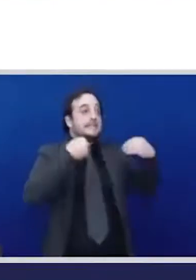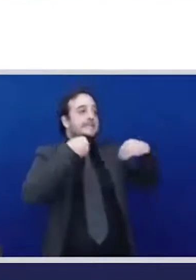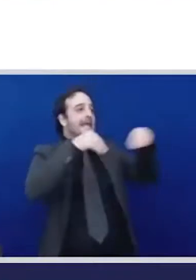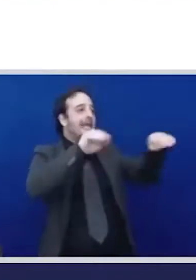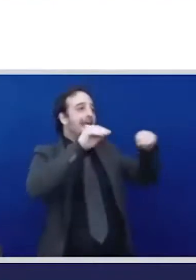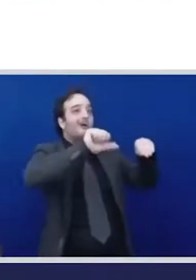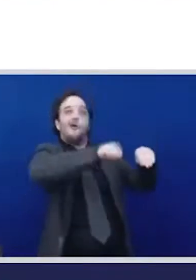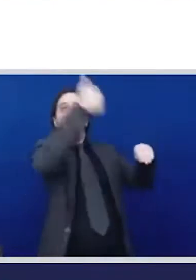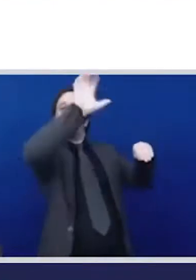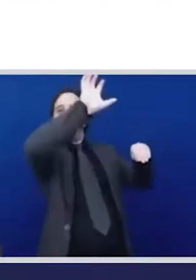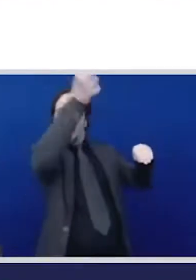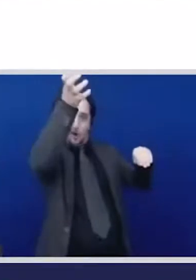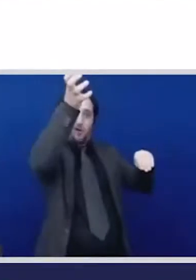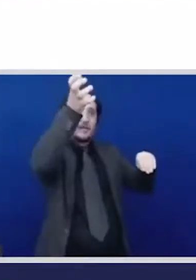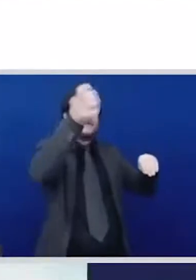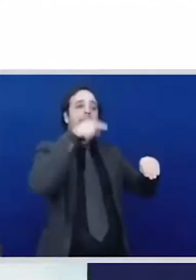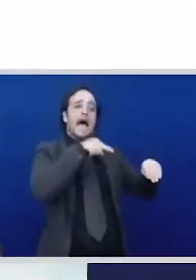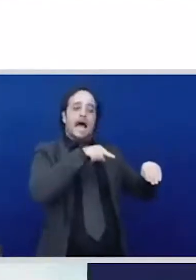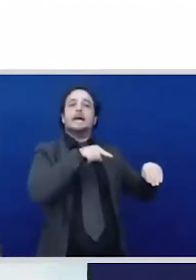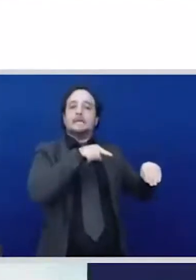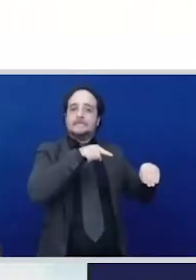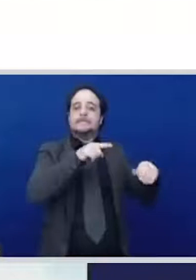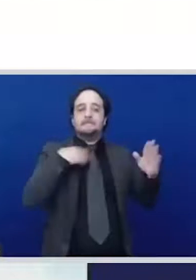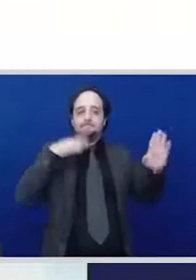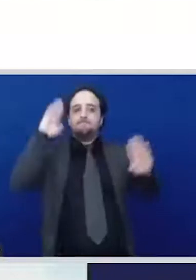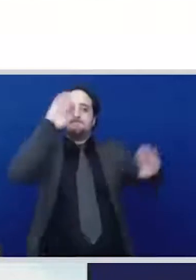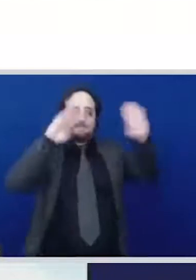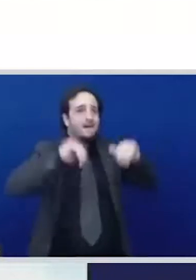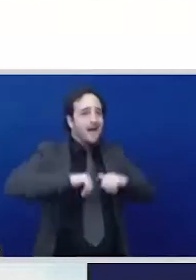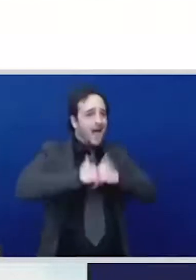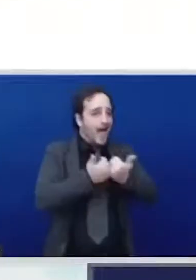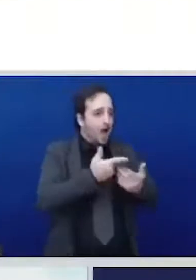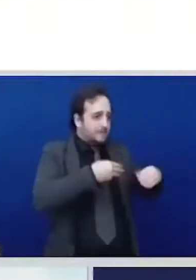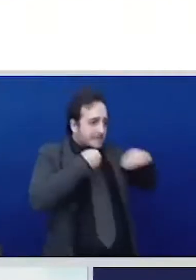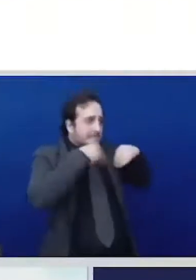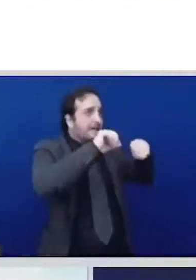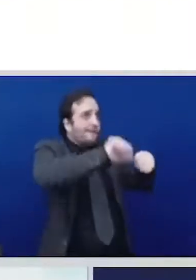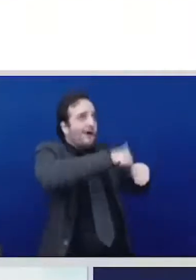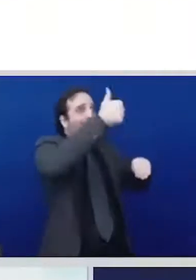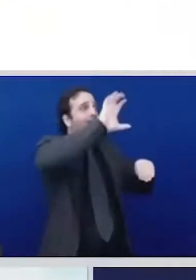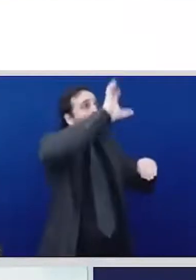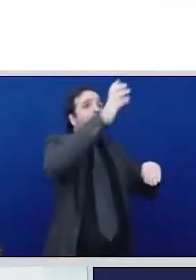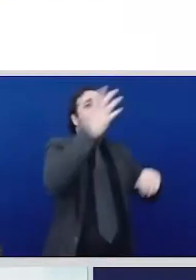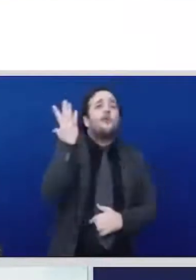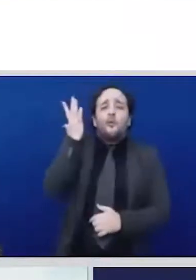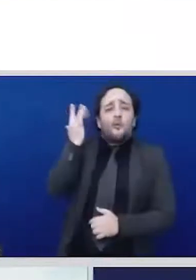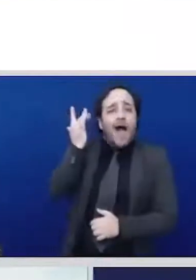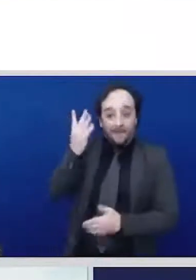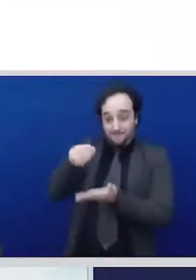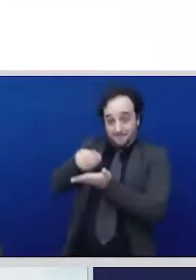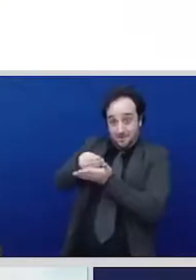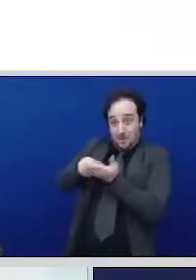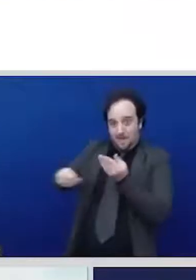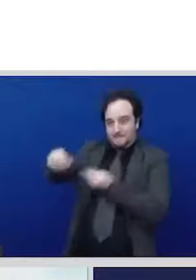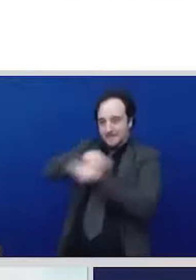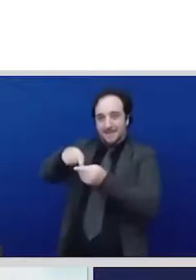estructura productiva y la canasta exportadora en sectores intensivos en conocimiento y en empleo para las mujeres, justamente en sectores que